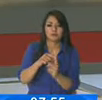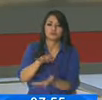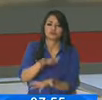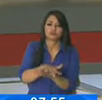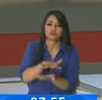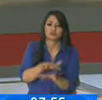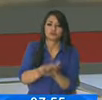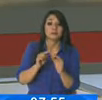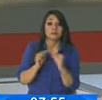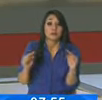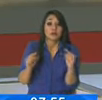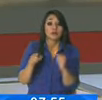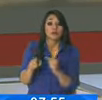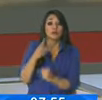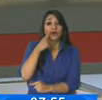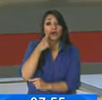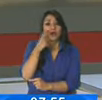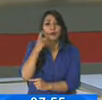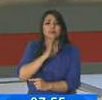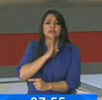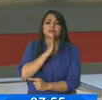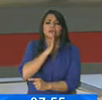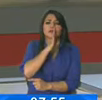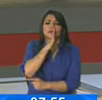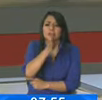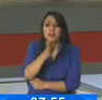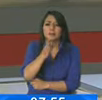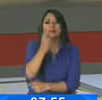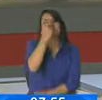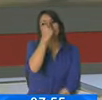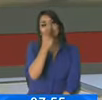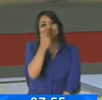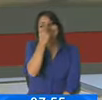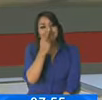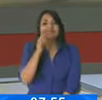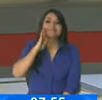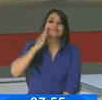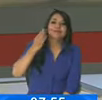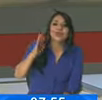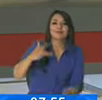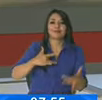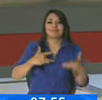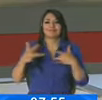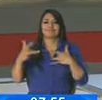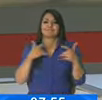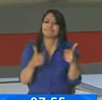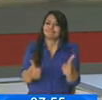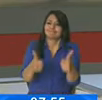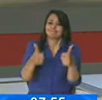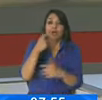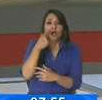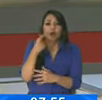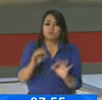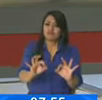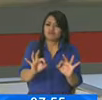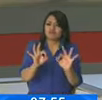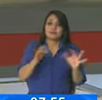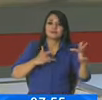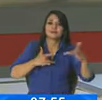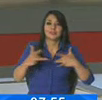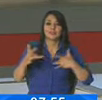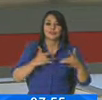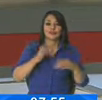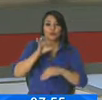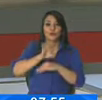sobre todo un hombre que nos deleitó durante tanto tiempo con su humor. Un hombre realmente extraordinario dentro del teatro de nuestro